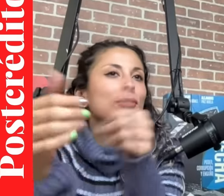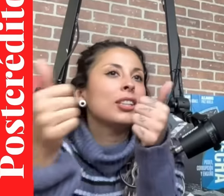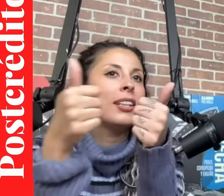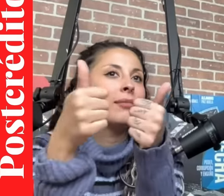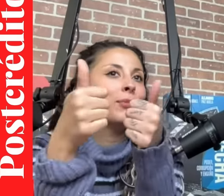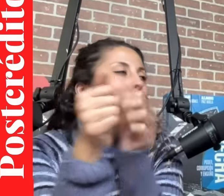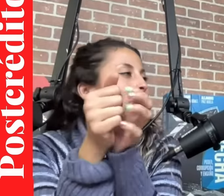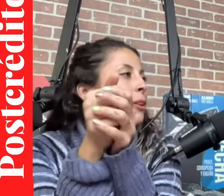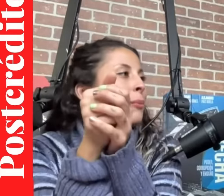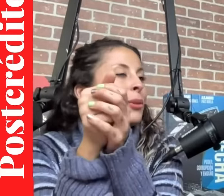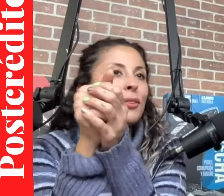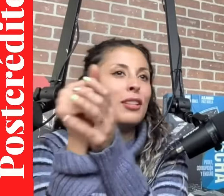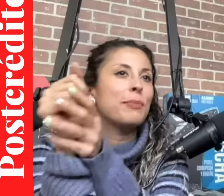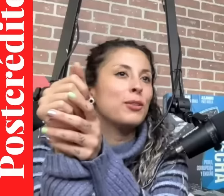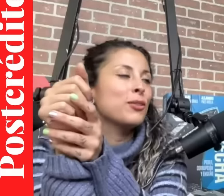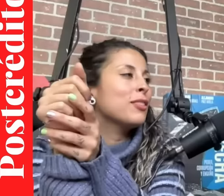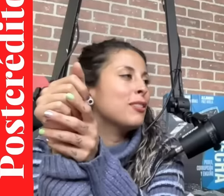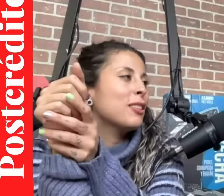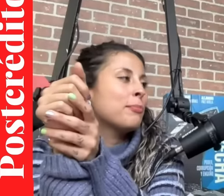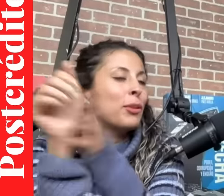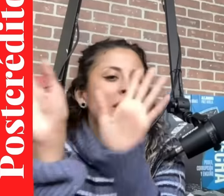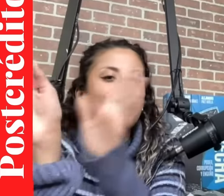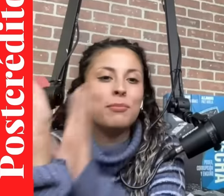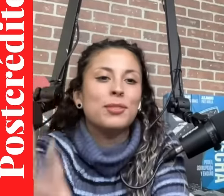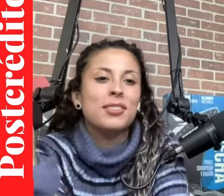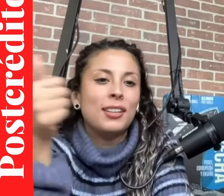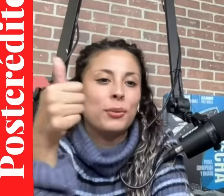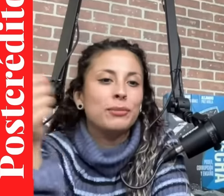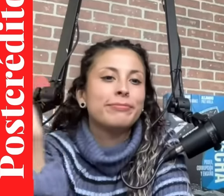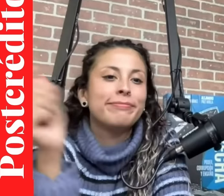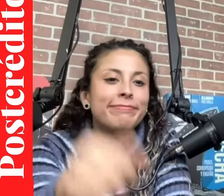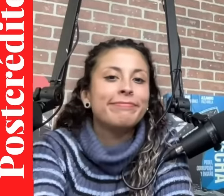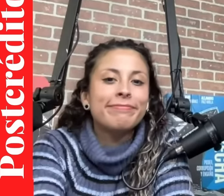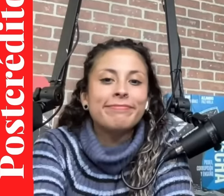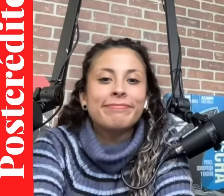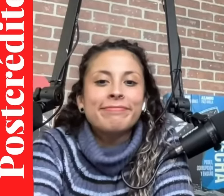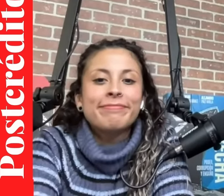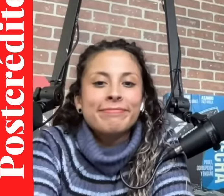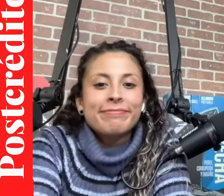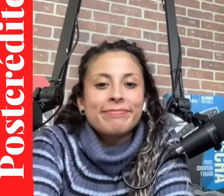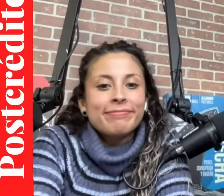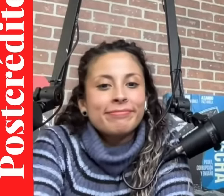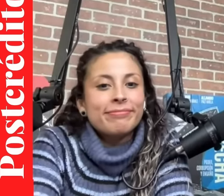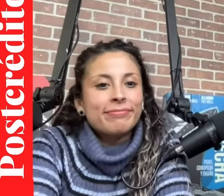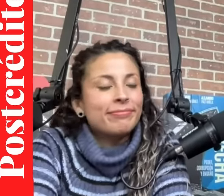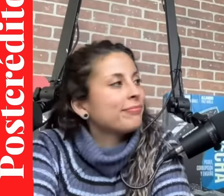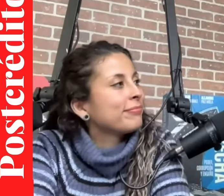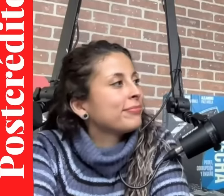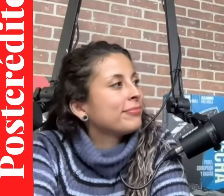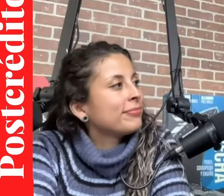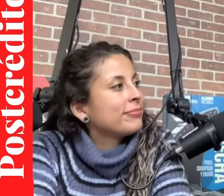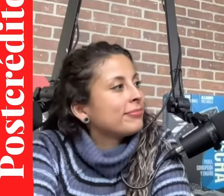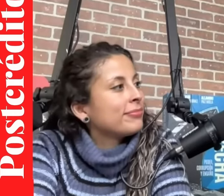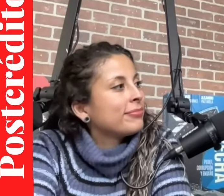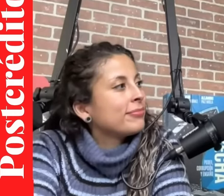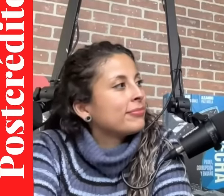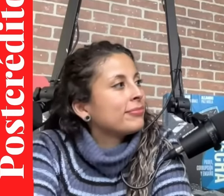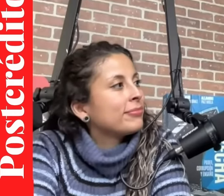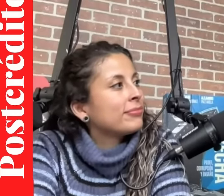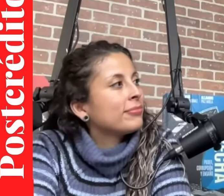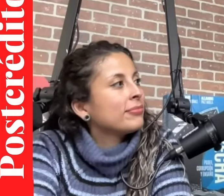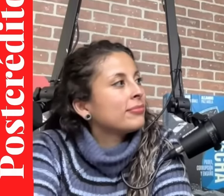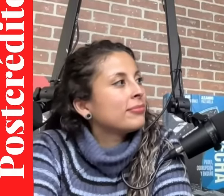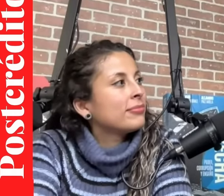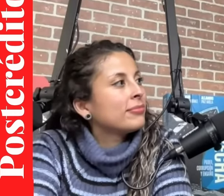pero chida yo digo que como todos los espacios no si los aprovechas pues está cool Sí claro Sí el también he pensado eso que hay varios por